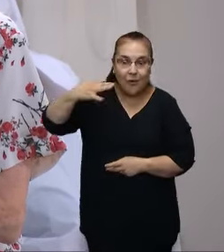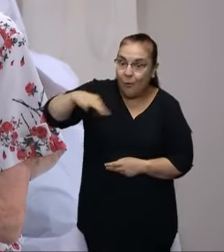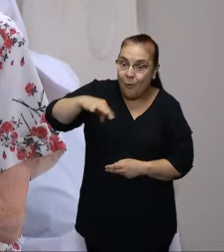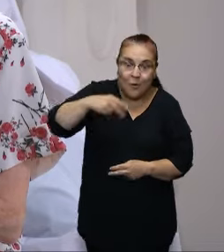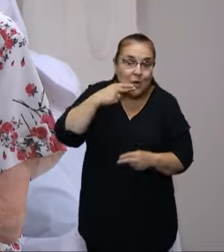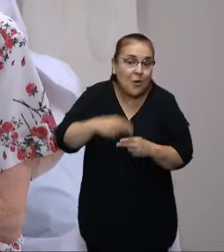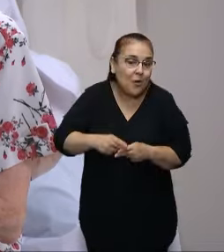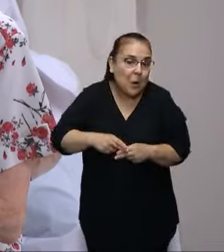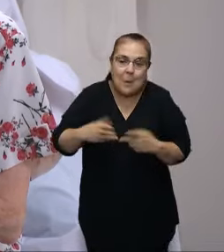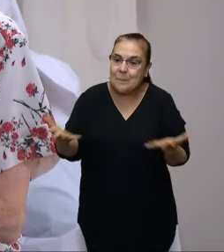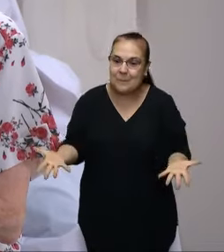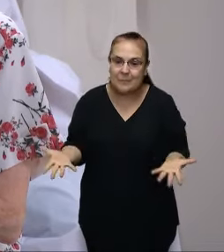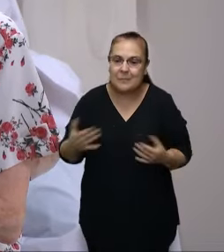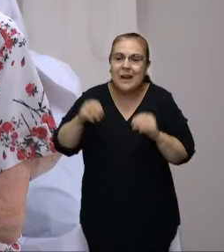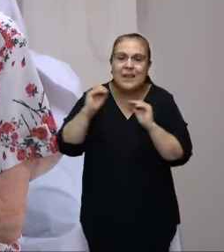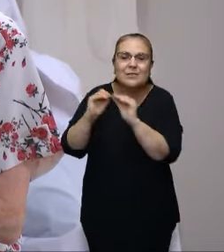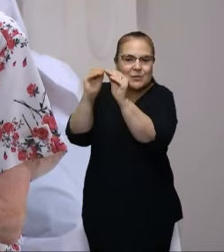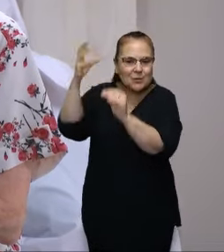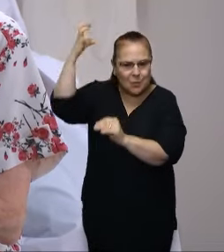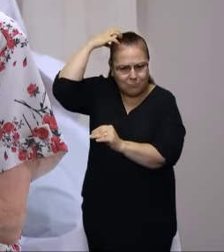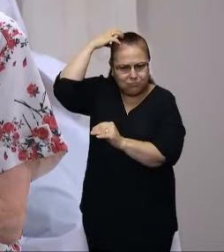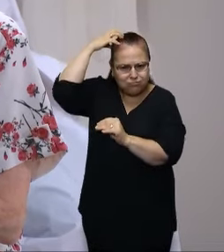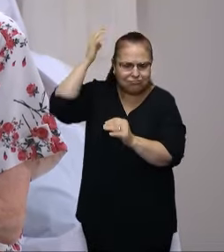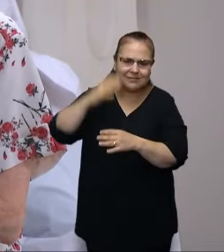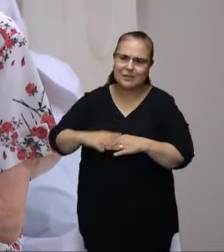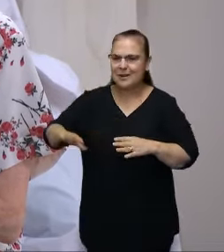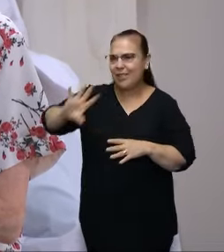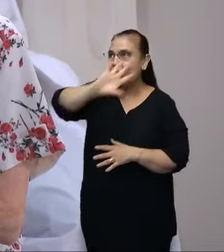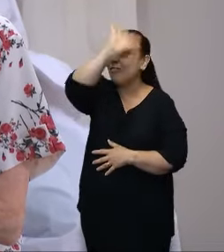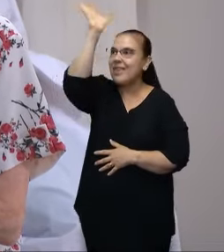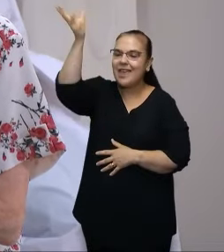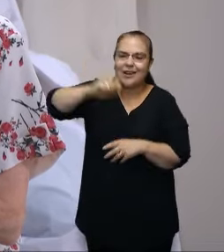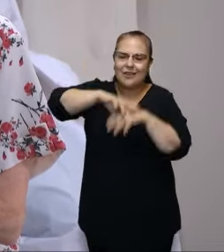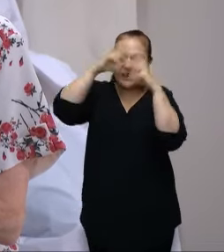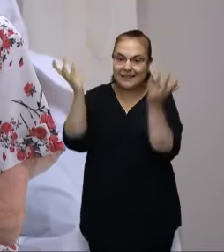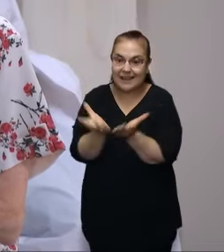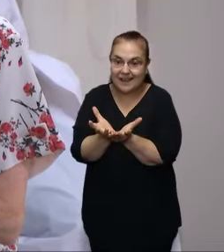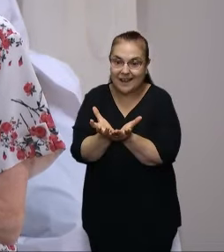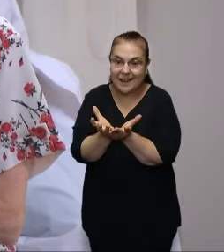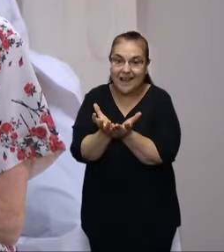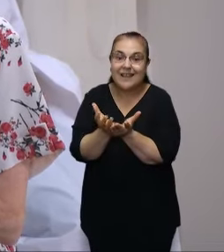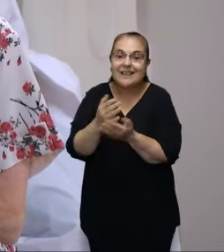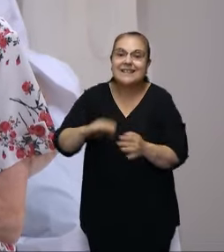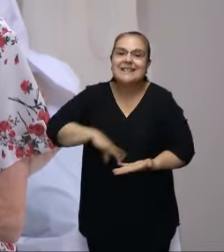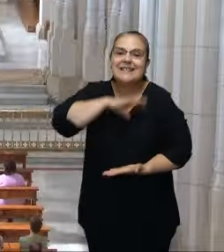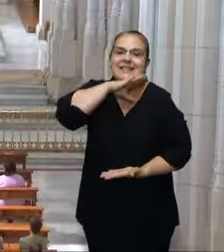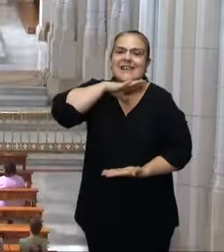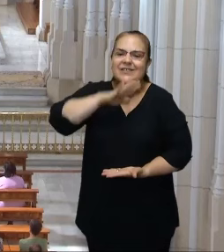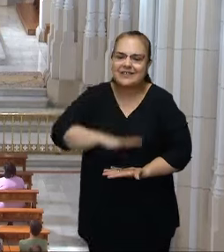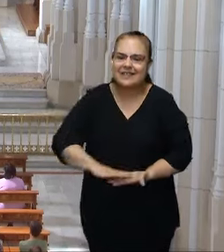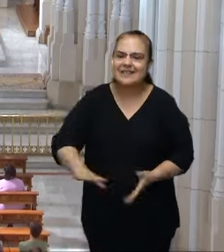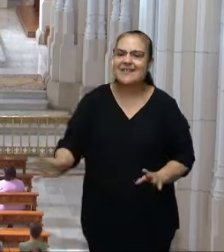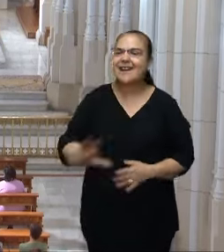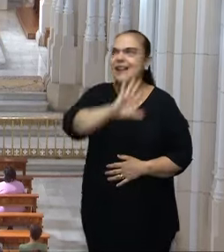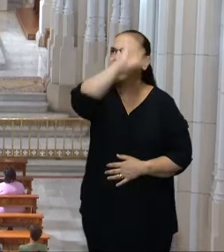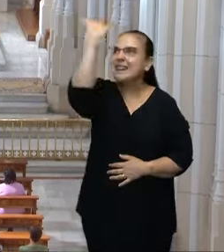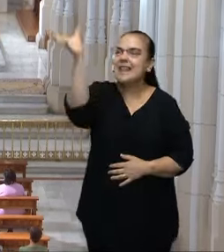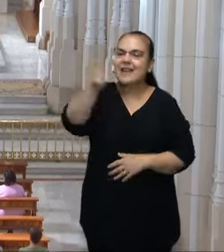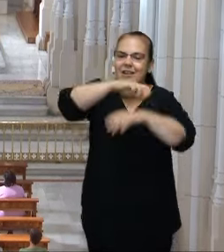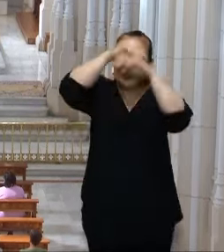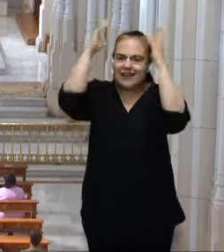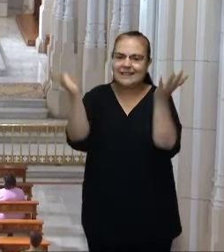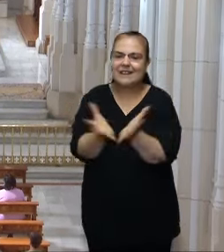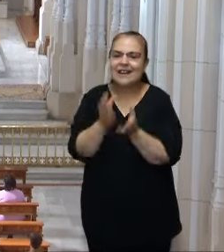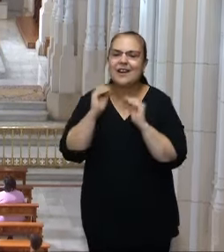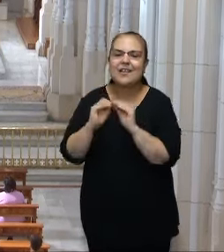nombre Sublime Su Majestad sobre el cielo y la tierra llenos están el cielo y la tierra